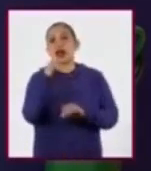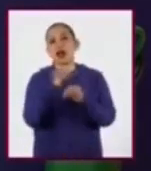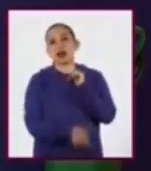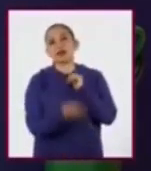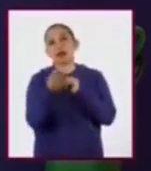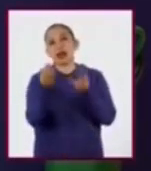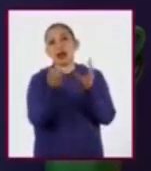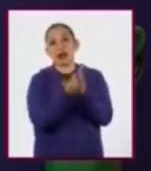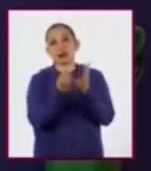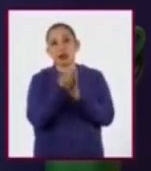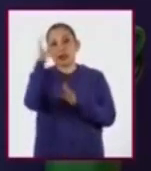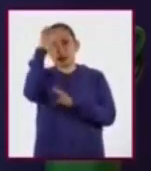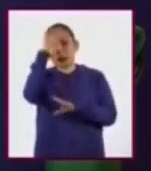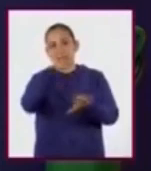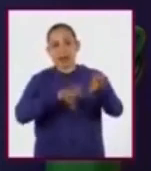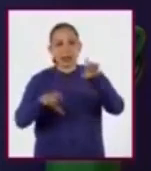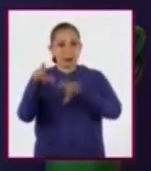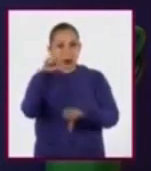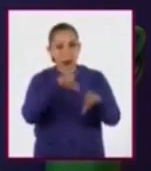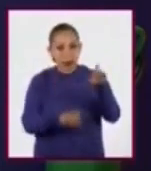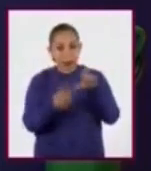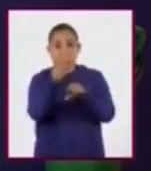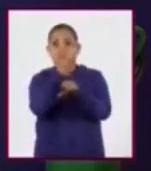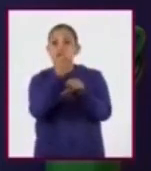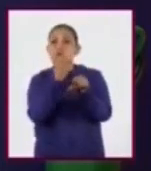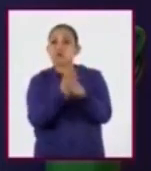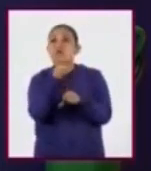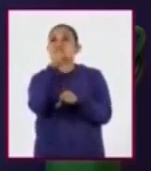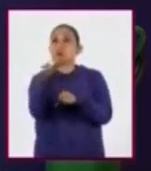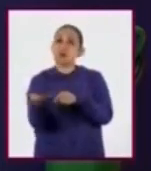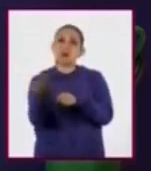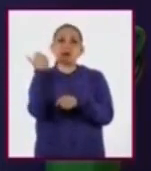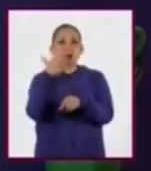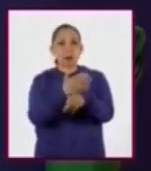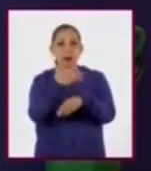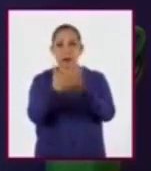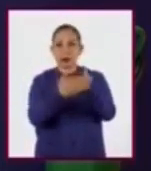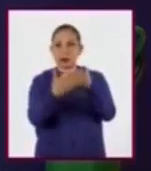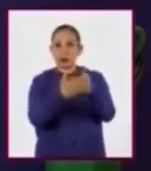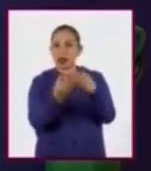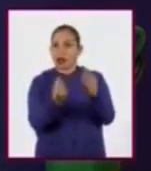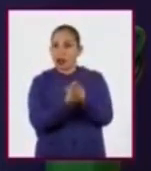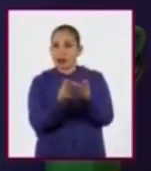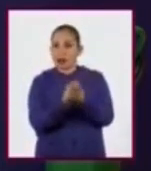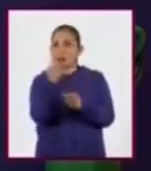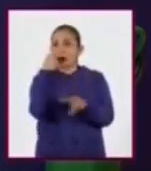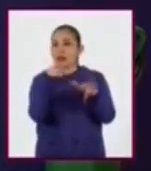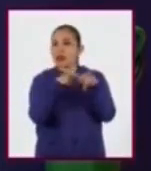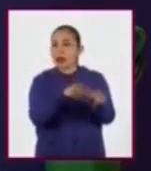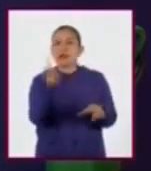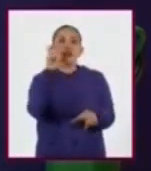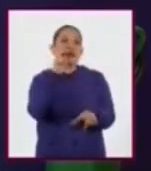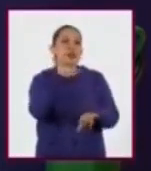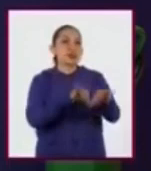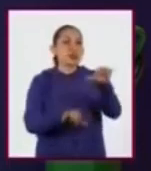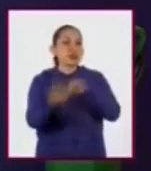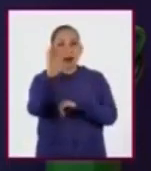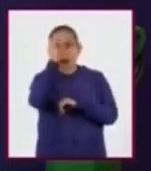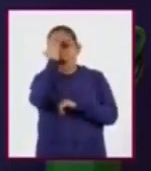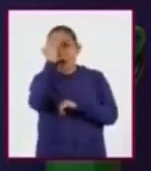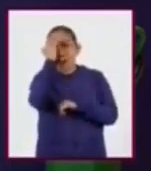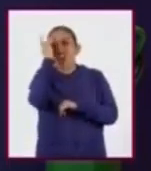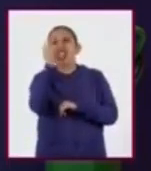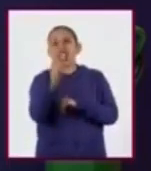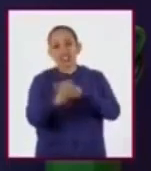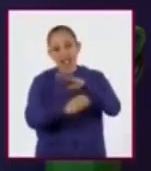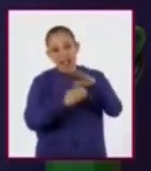nuestra sesión de Ciencias Química. Les invitamos que nos acompañen en la siguiente transmisión para seguir experimentando y conociendo sobre